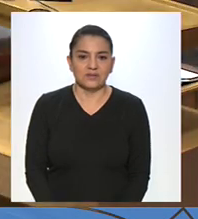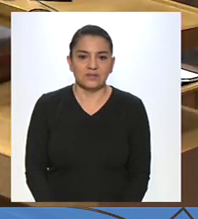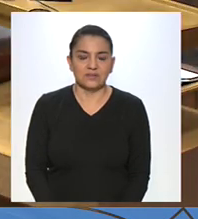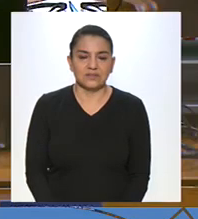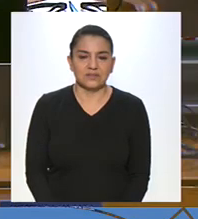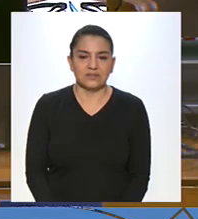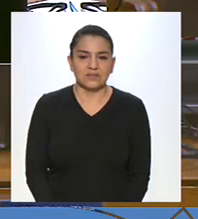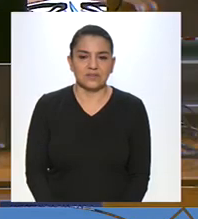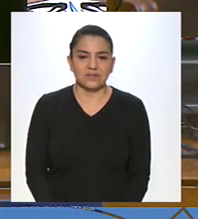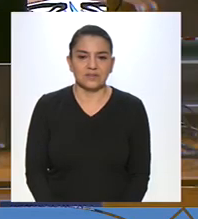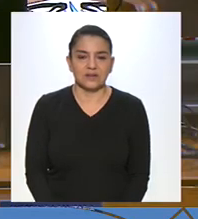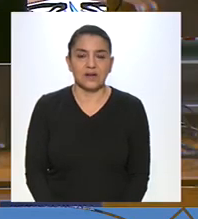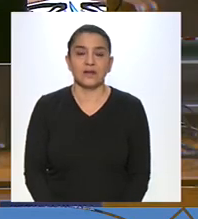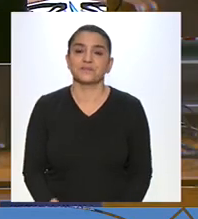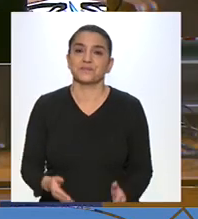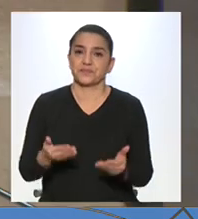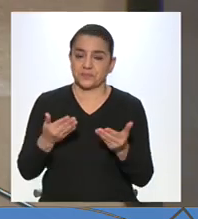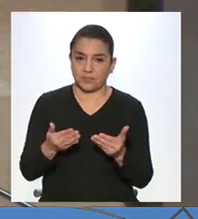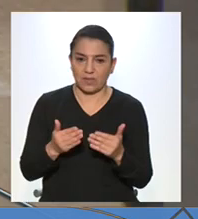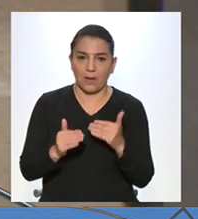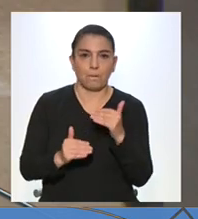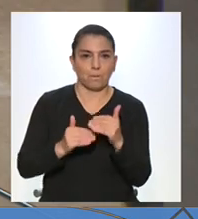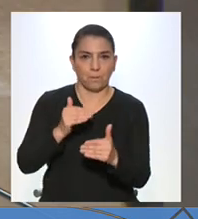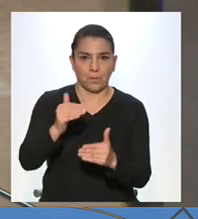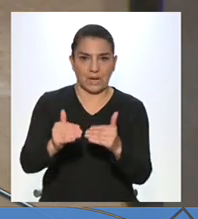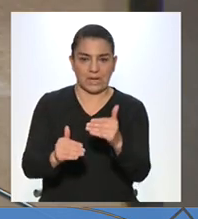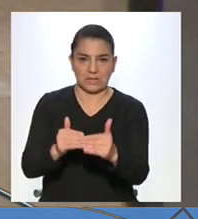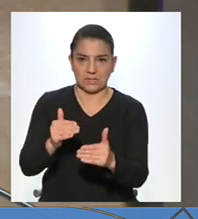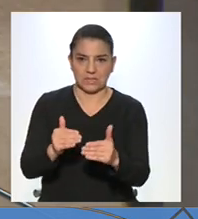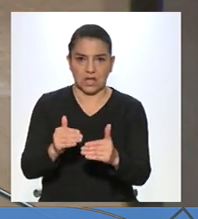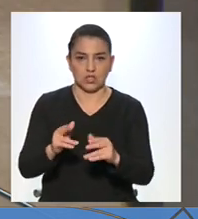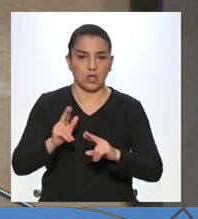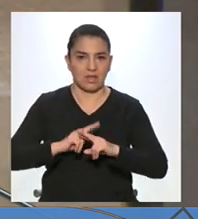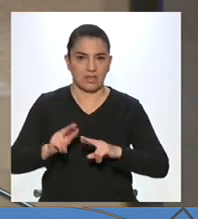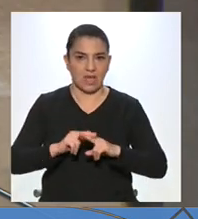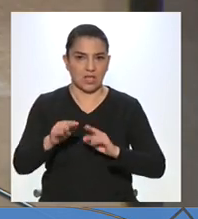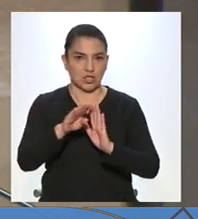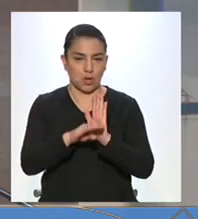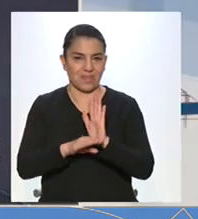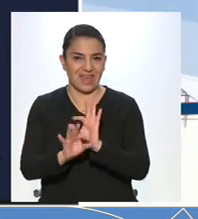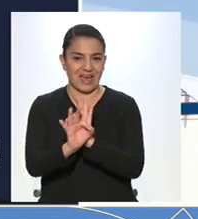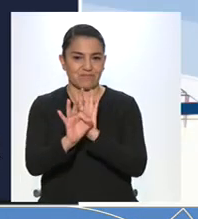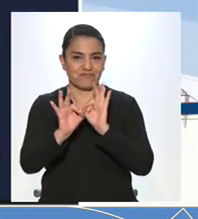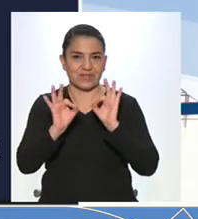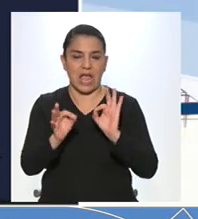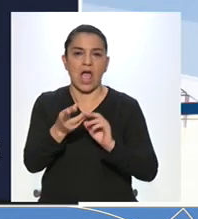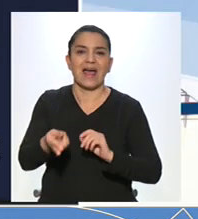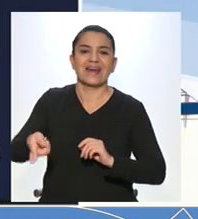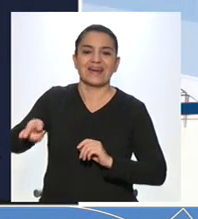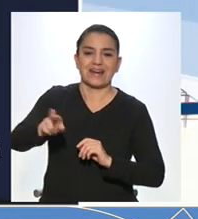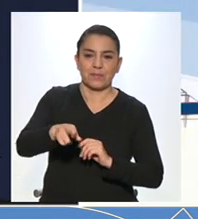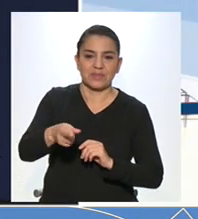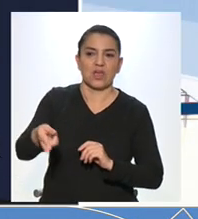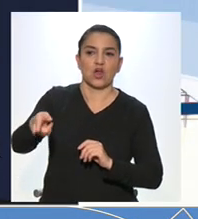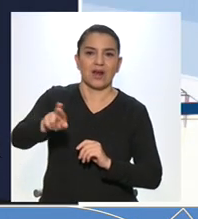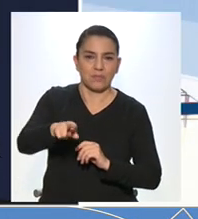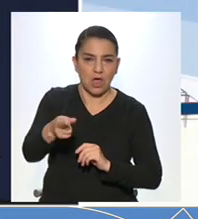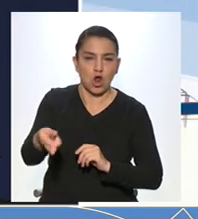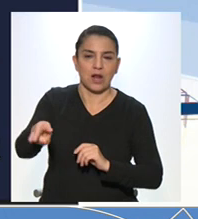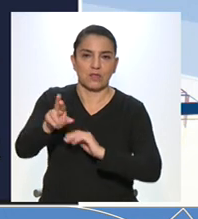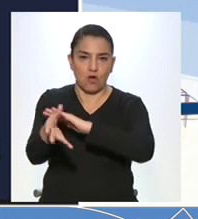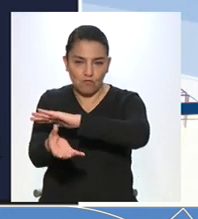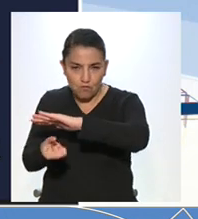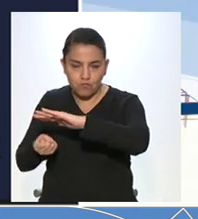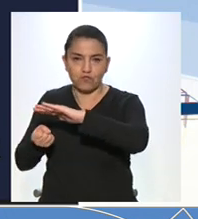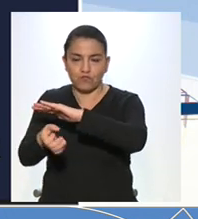En otras palabras, al paso que esta medida, concebida originalmente como de carácter excepcional, se ha ido reiterando, a pesar de los cambios en el entorno, la respuesta